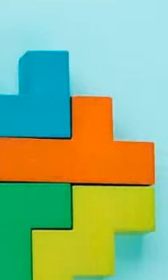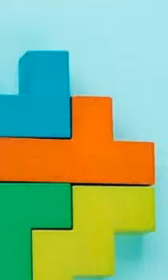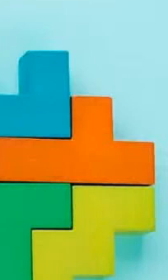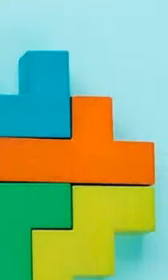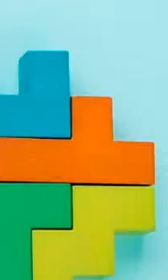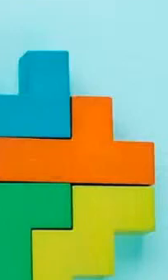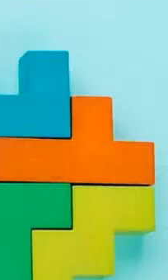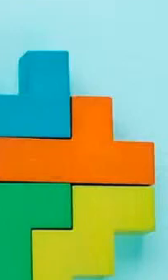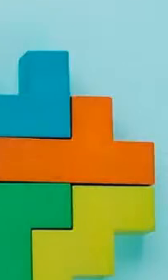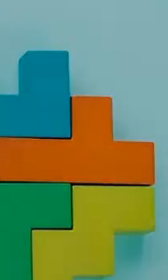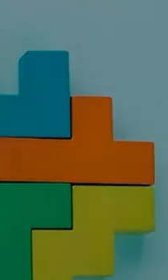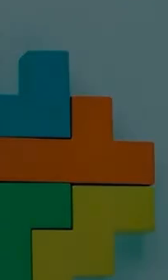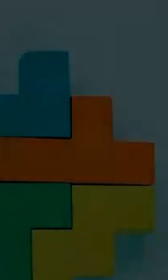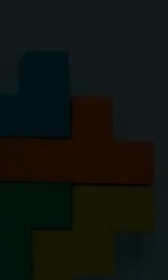Gracias.